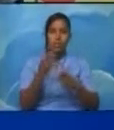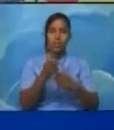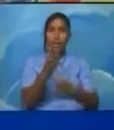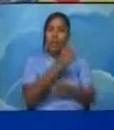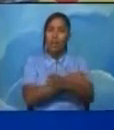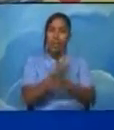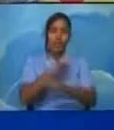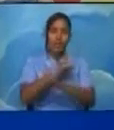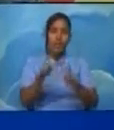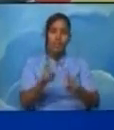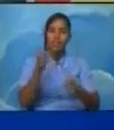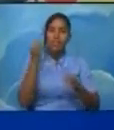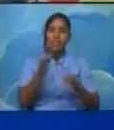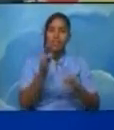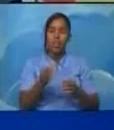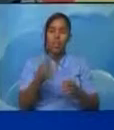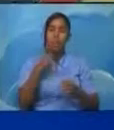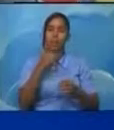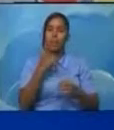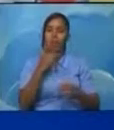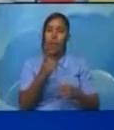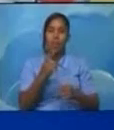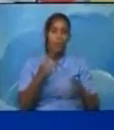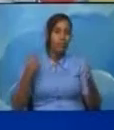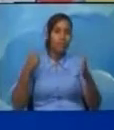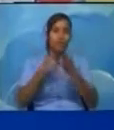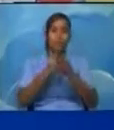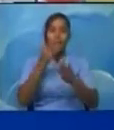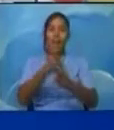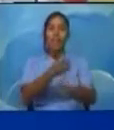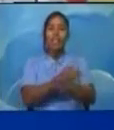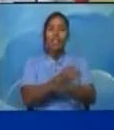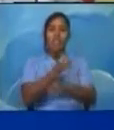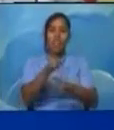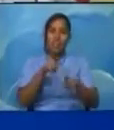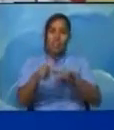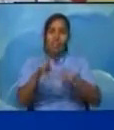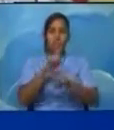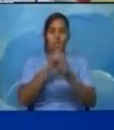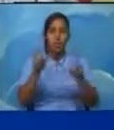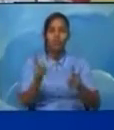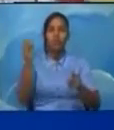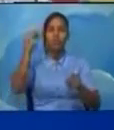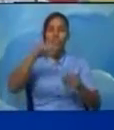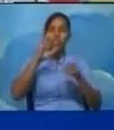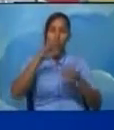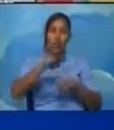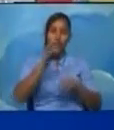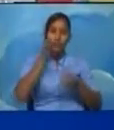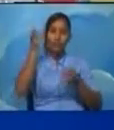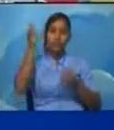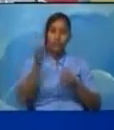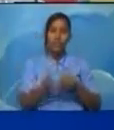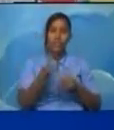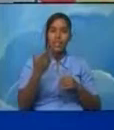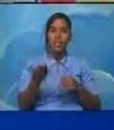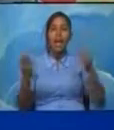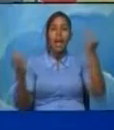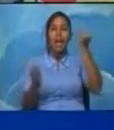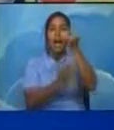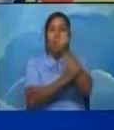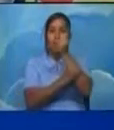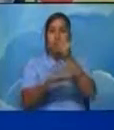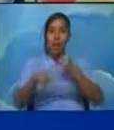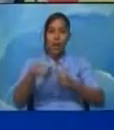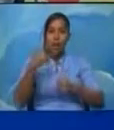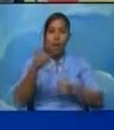delante y se me hinchó el dedo, se me puso? No, en lugar de estar murmurando, Yo estoy seguro que Abraham,